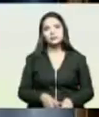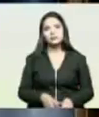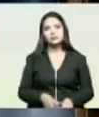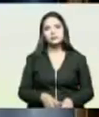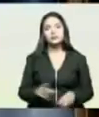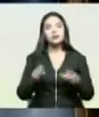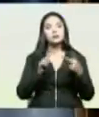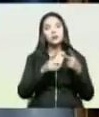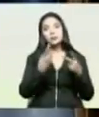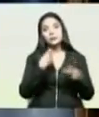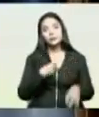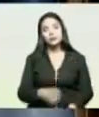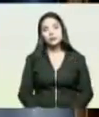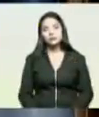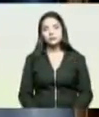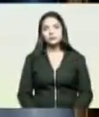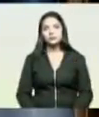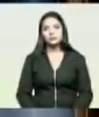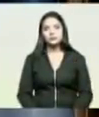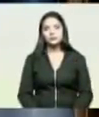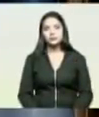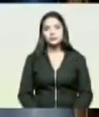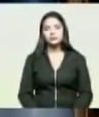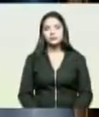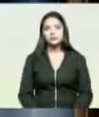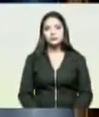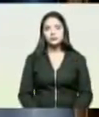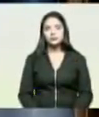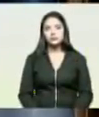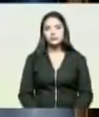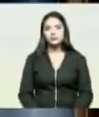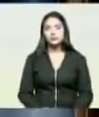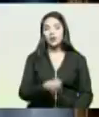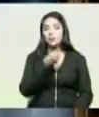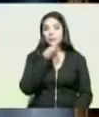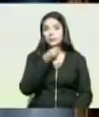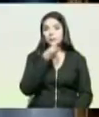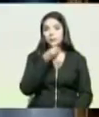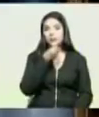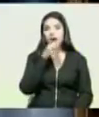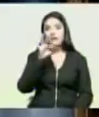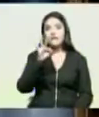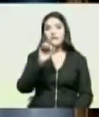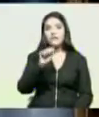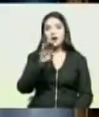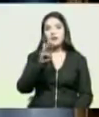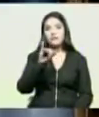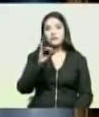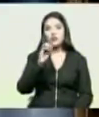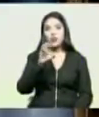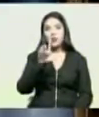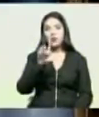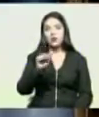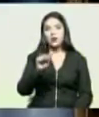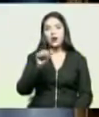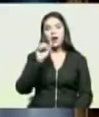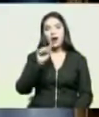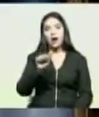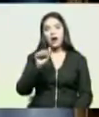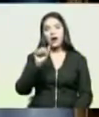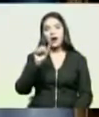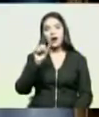Segunda pregunta. Segunda pregunta a cargo de la periodista Fabiola Sánchez por la agencia AP.